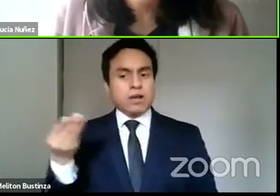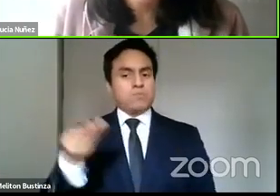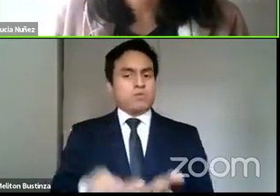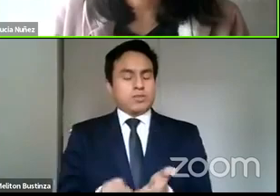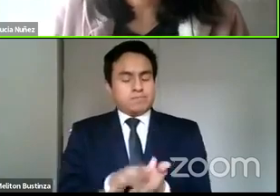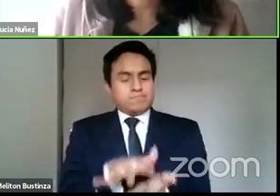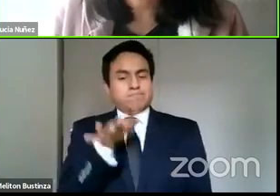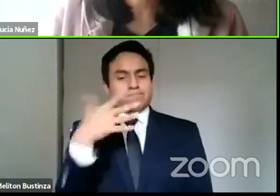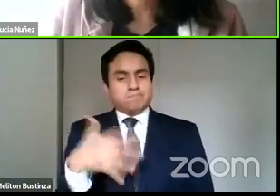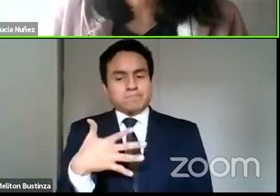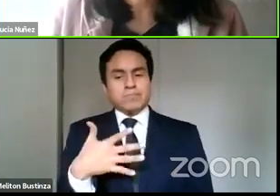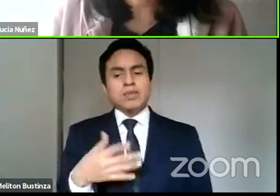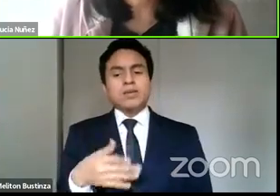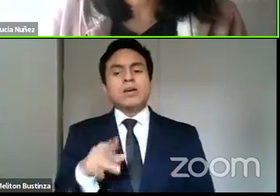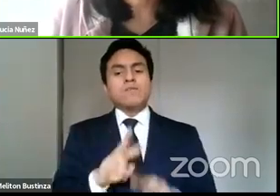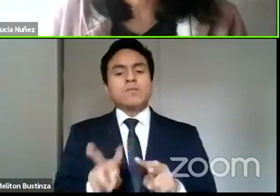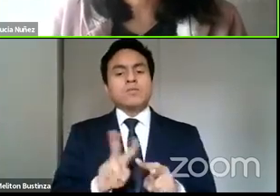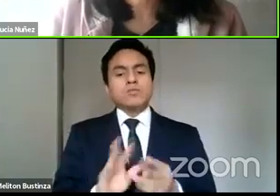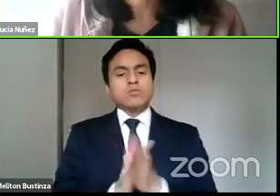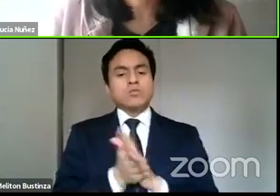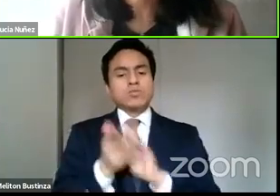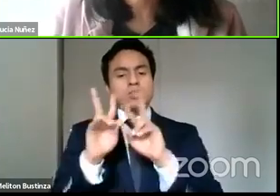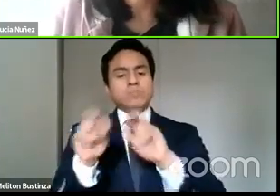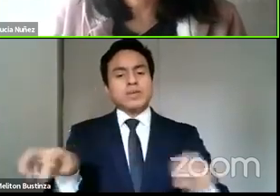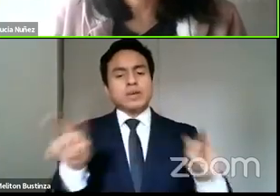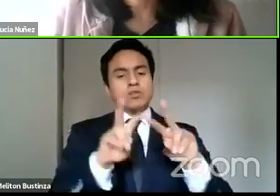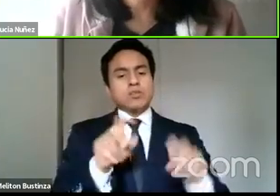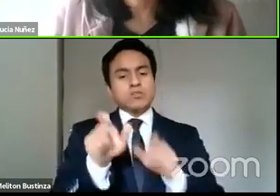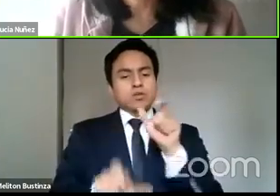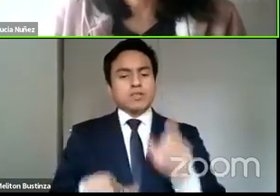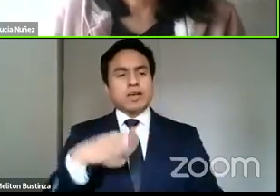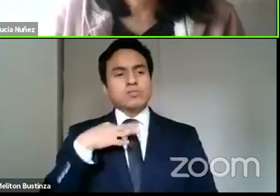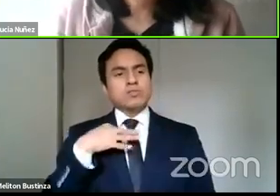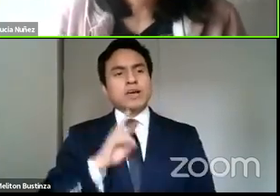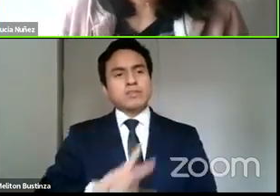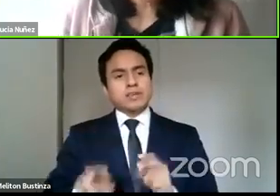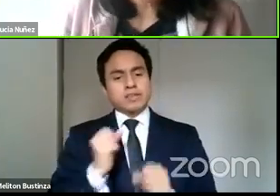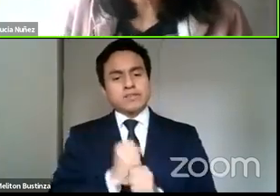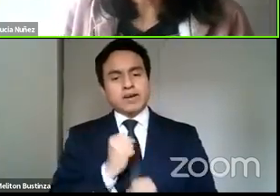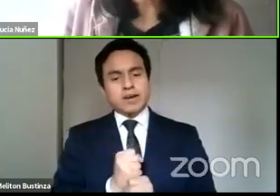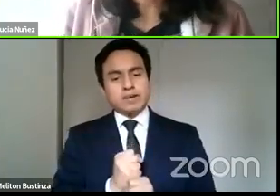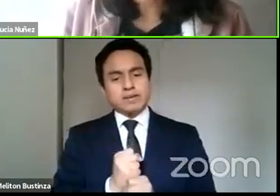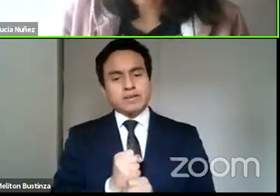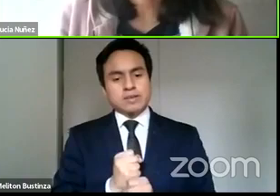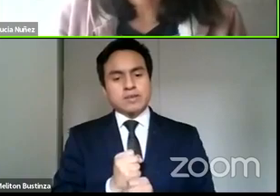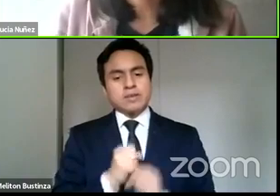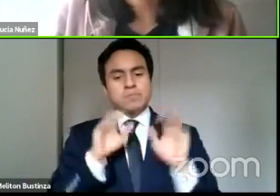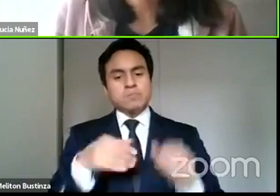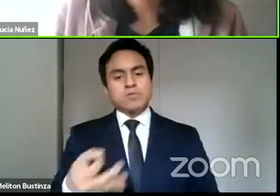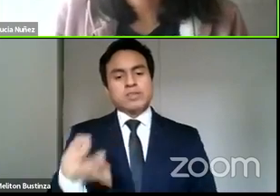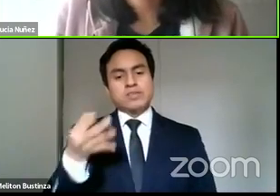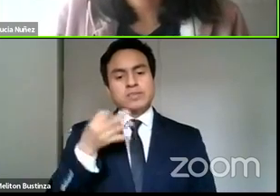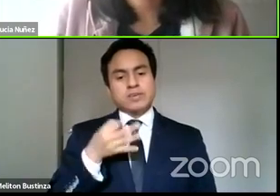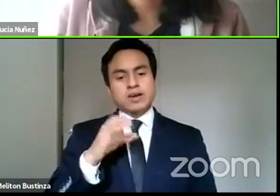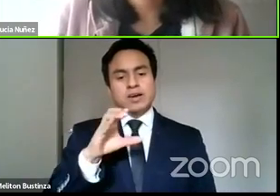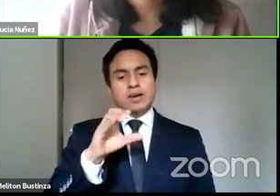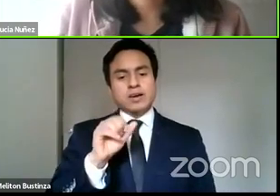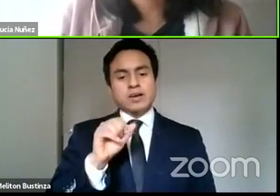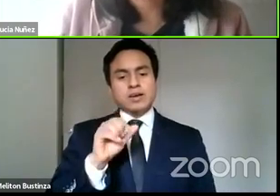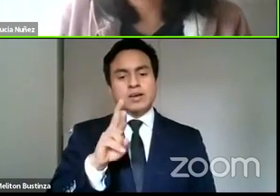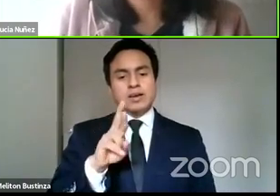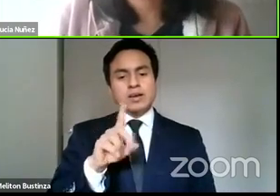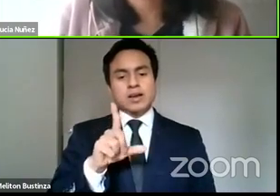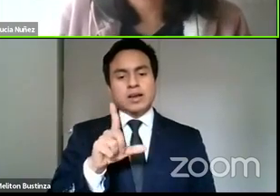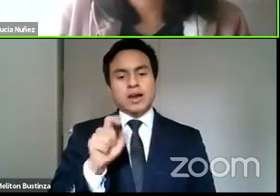aporte para la formación de todos estos investigadores ciudadanos con los que vamos a trabajar. Y como bien decía Carlos, estamos